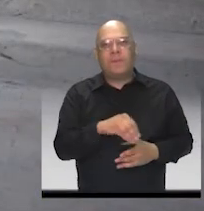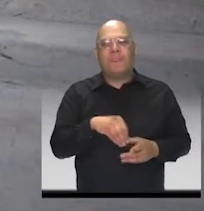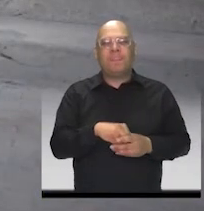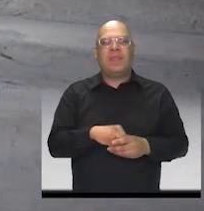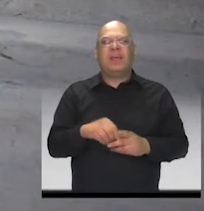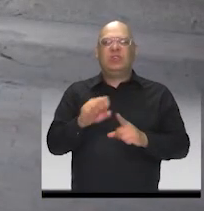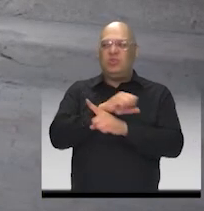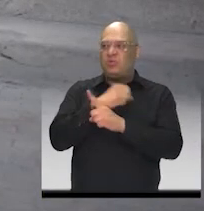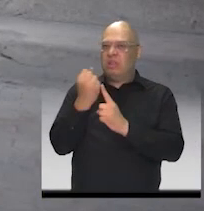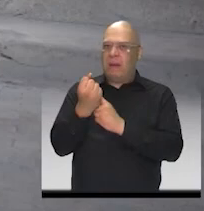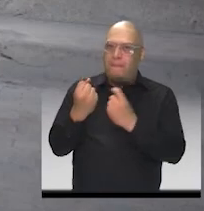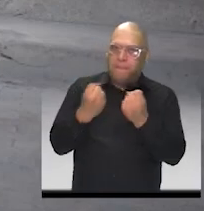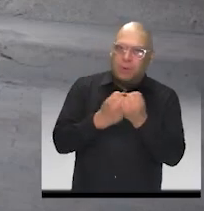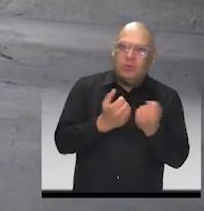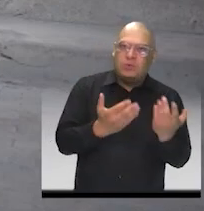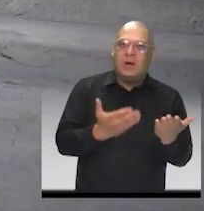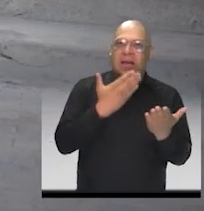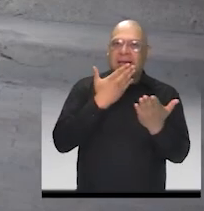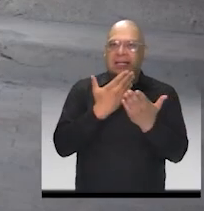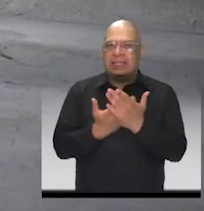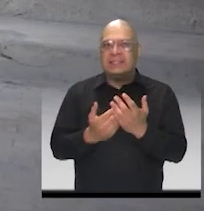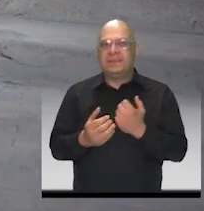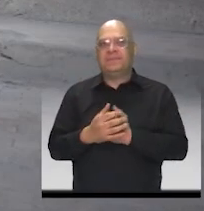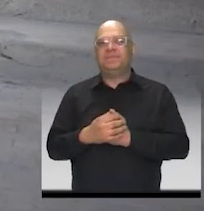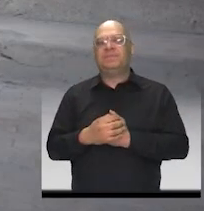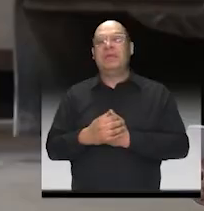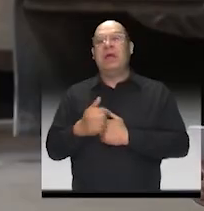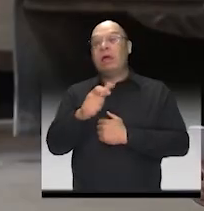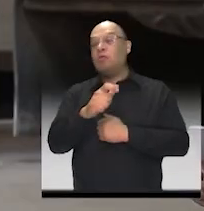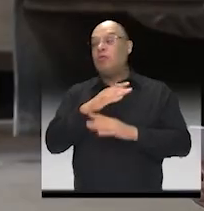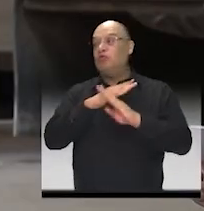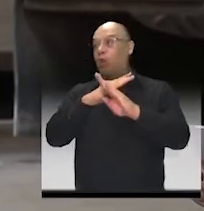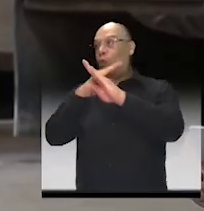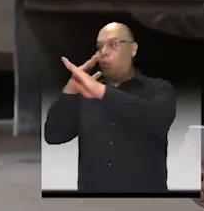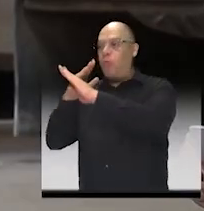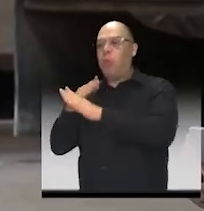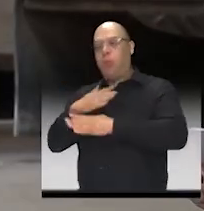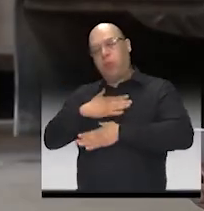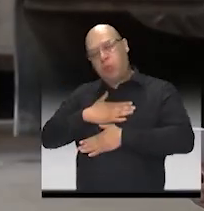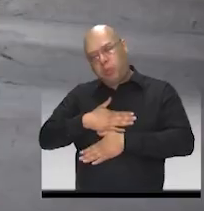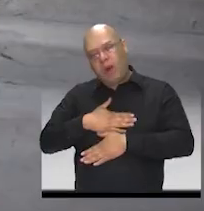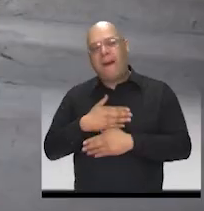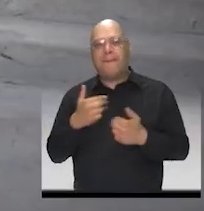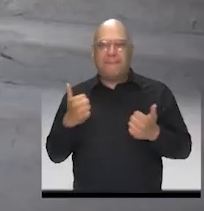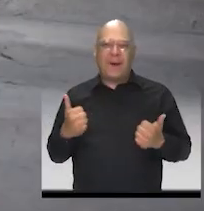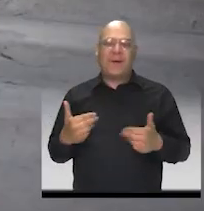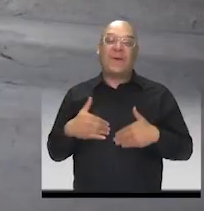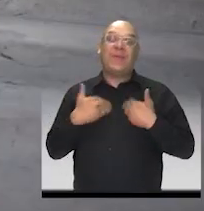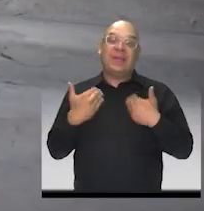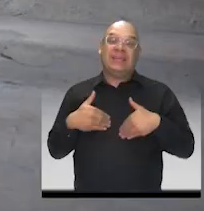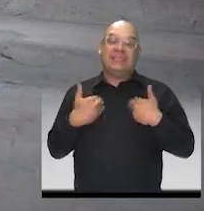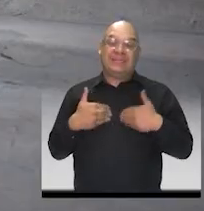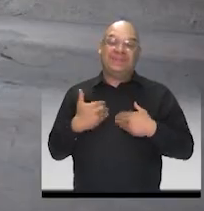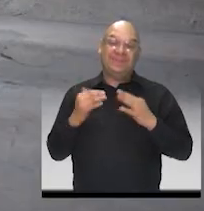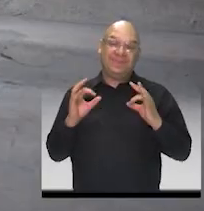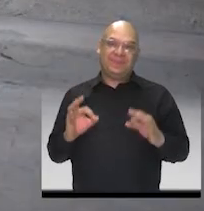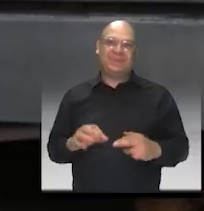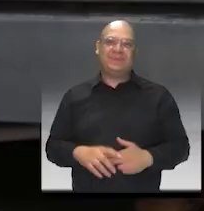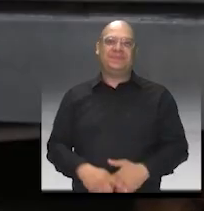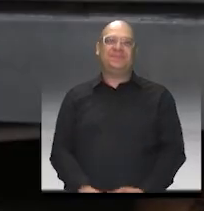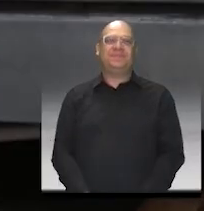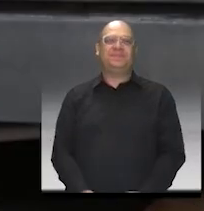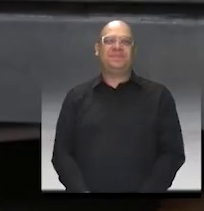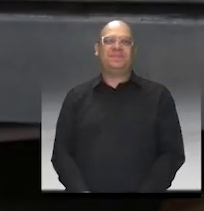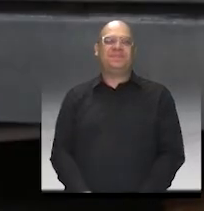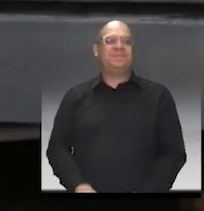parte social. Ha aumentado mucho la seguridad y es algo que nos tiene muy satisfechos y muy contentos.